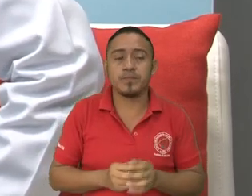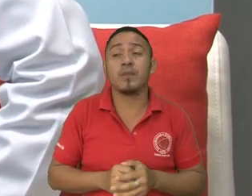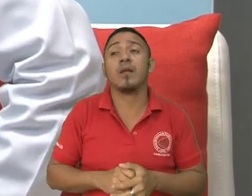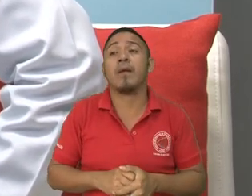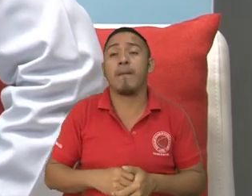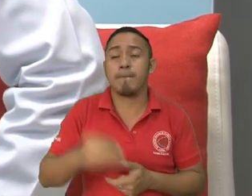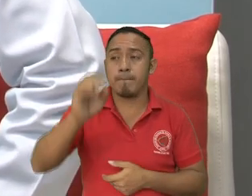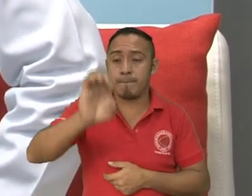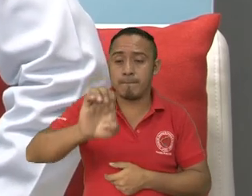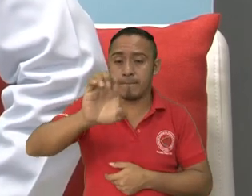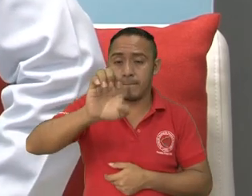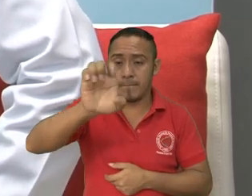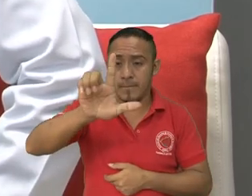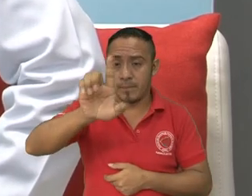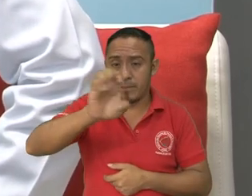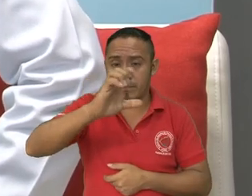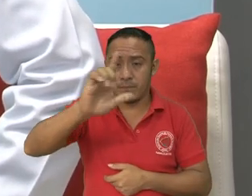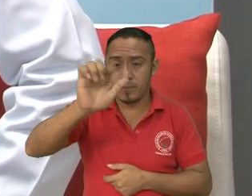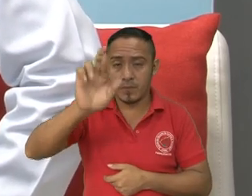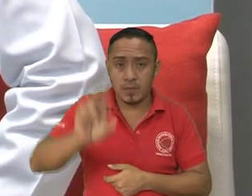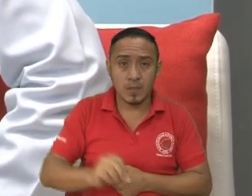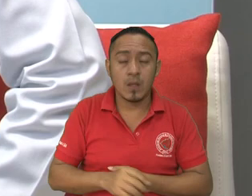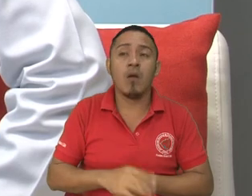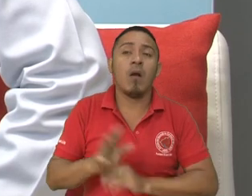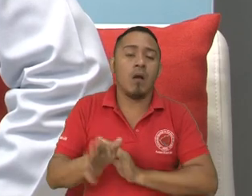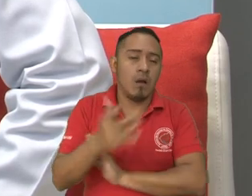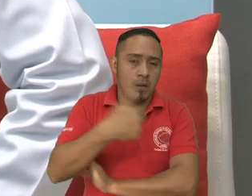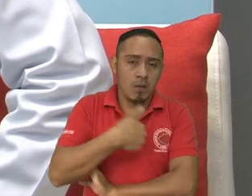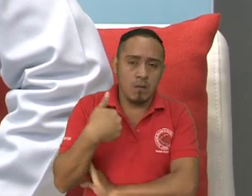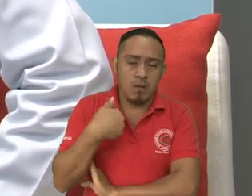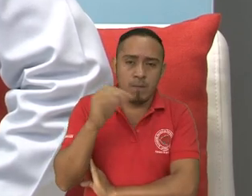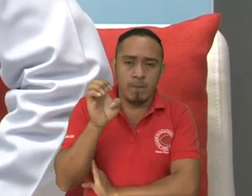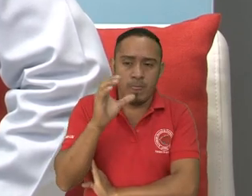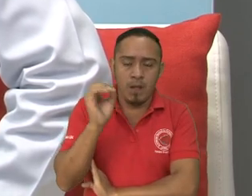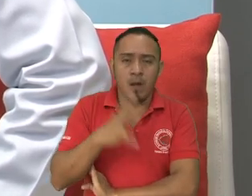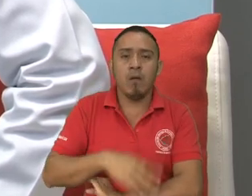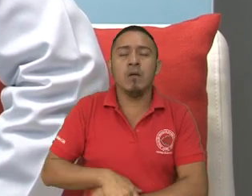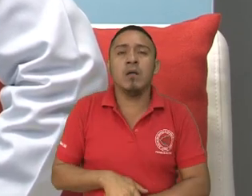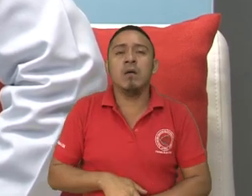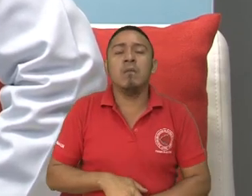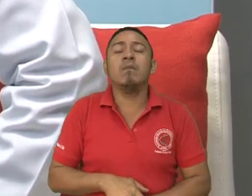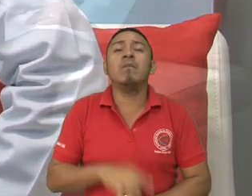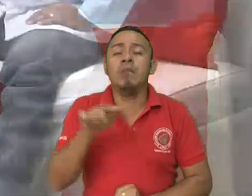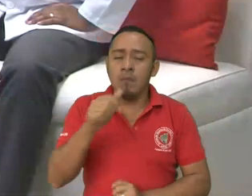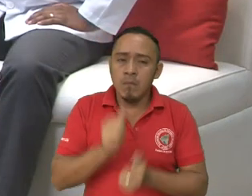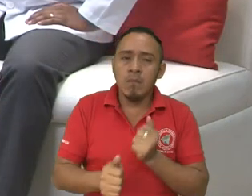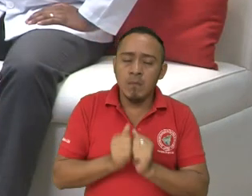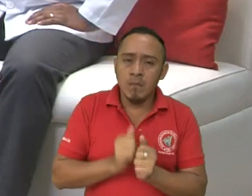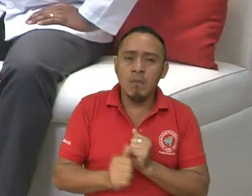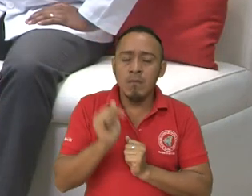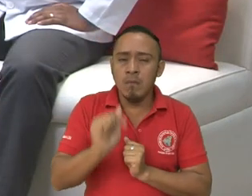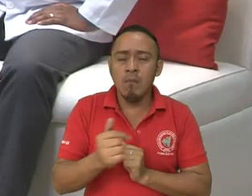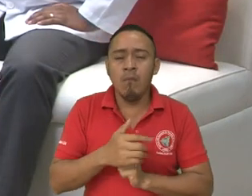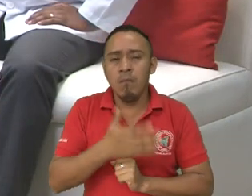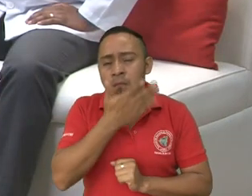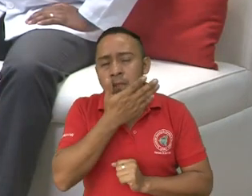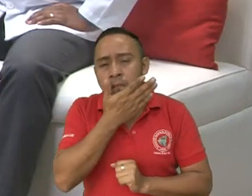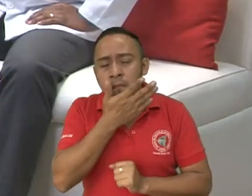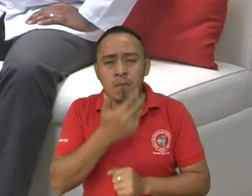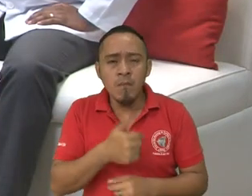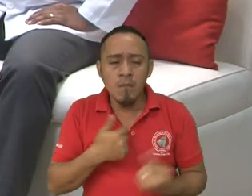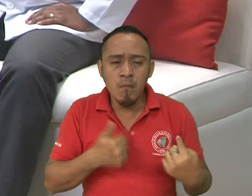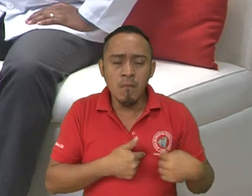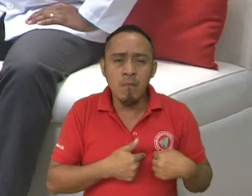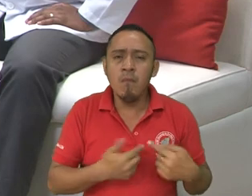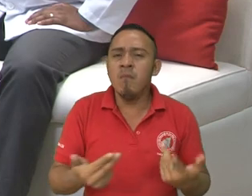el electrocardiograma, posteriormente, realizar un ecocardiograma. Cuando hay estas dificultades, doctor, en el corazón, ¿qué